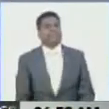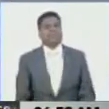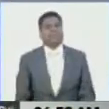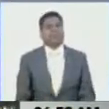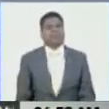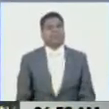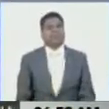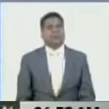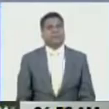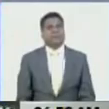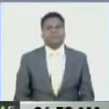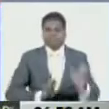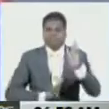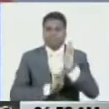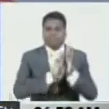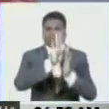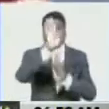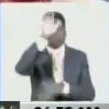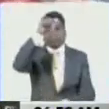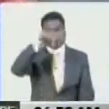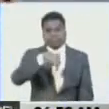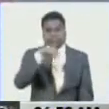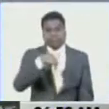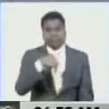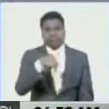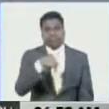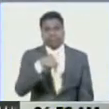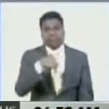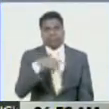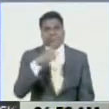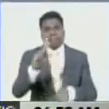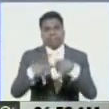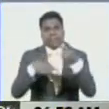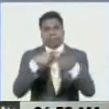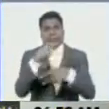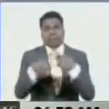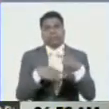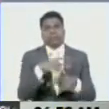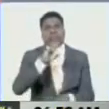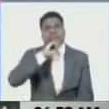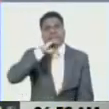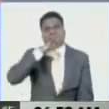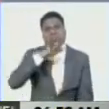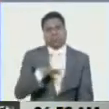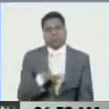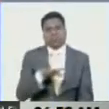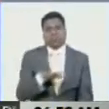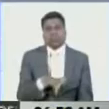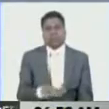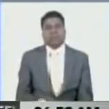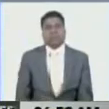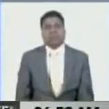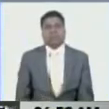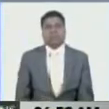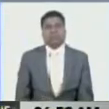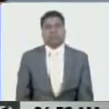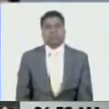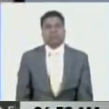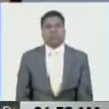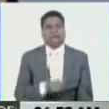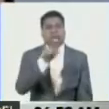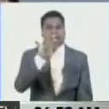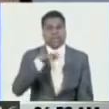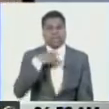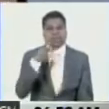sigue desarrollándose en el marco de un proceso histórico. Y este acto de hoy